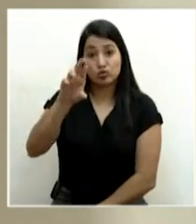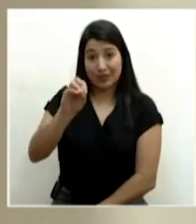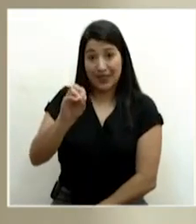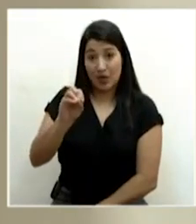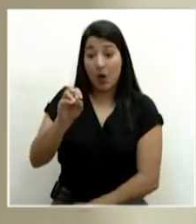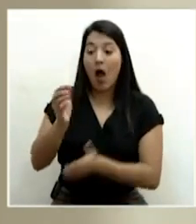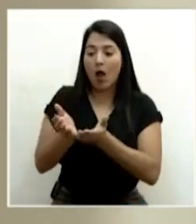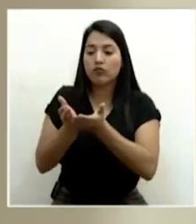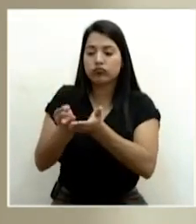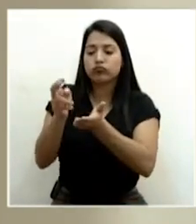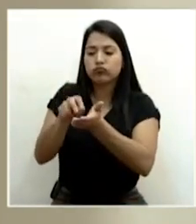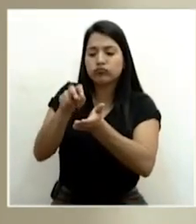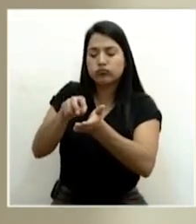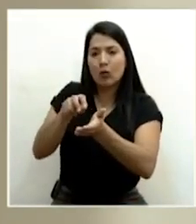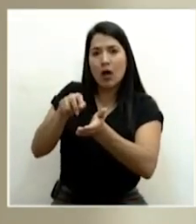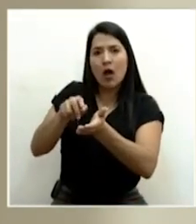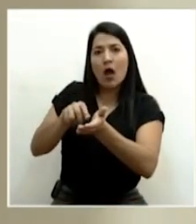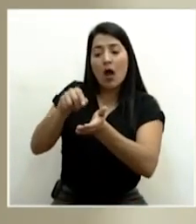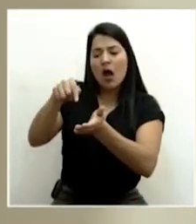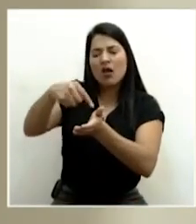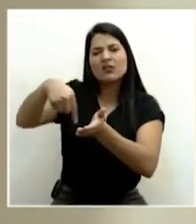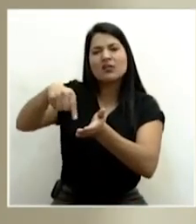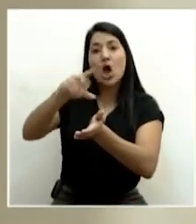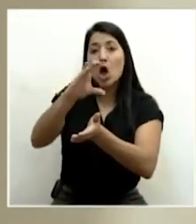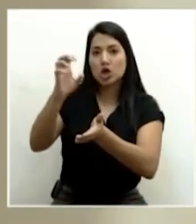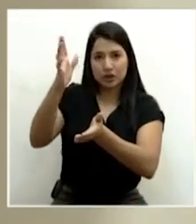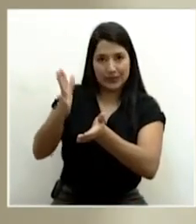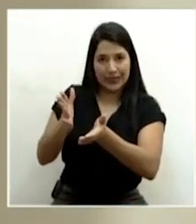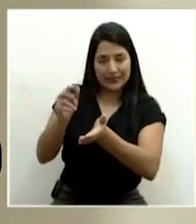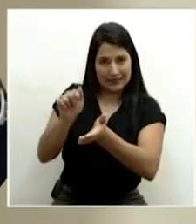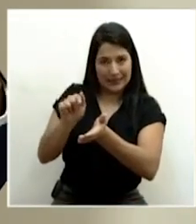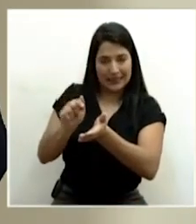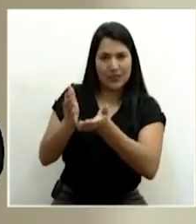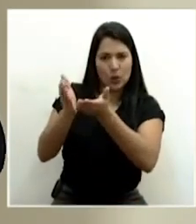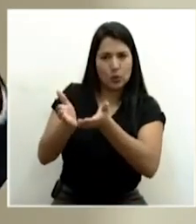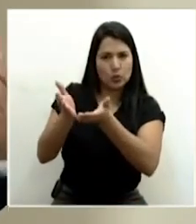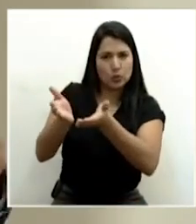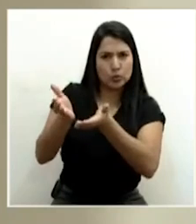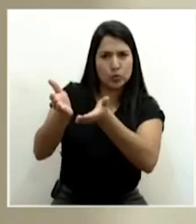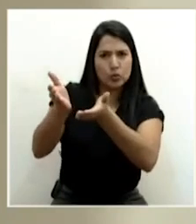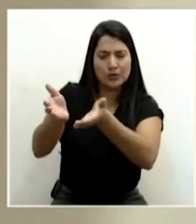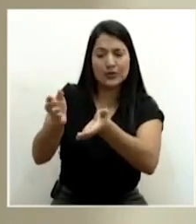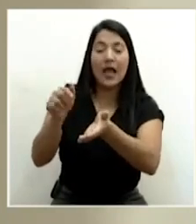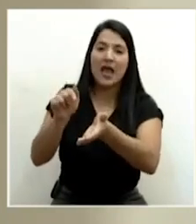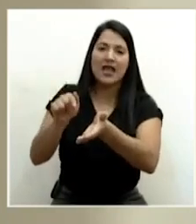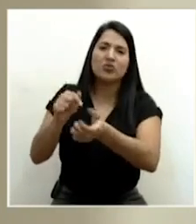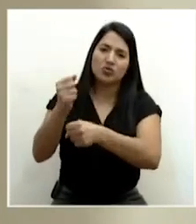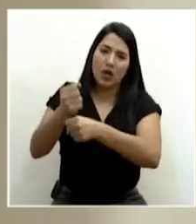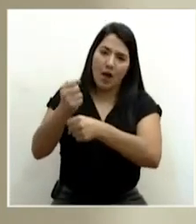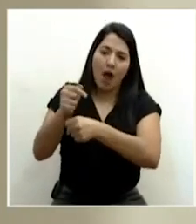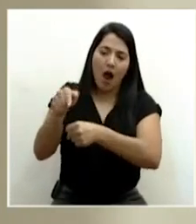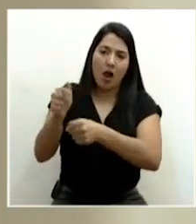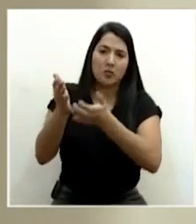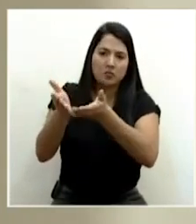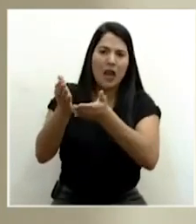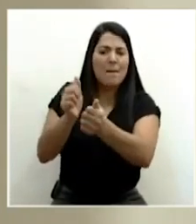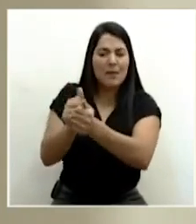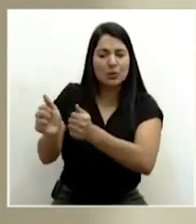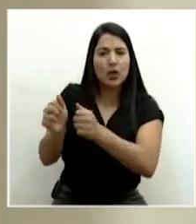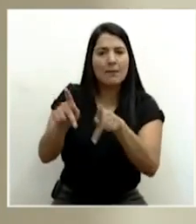Estos estos son costarricenses, principalmente, que eran miembros de la tripulación de estos cruceros.